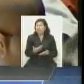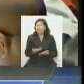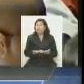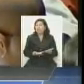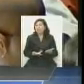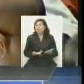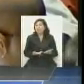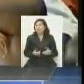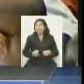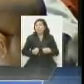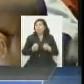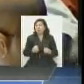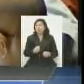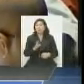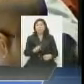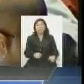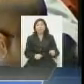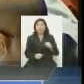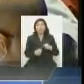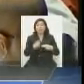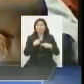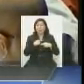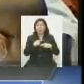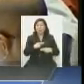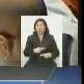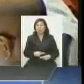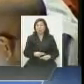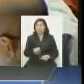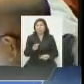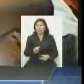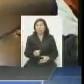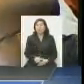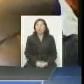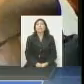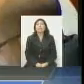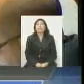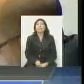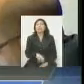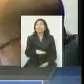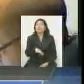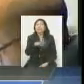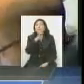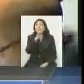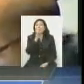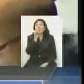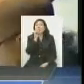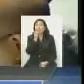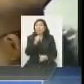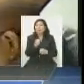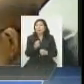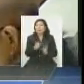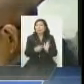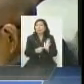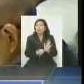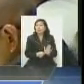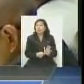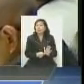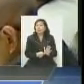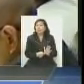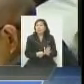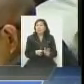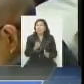presidente? Violación de derechos humanos a la población vulnerable. Niños y mujeres que estaban llorando ante la presencia